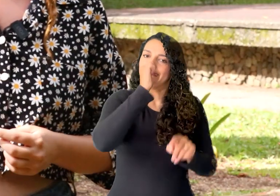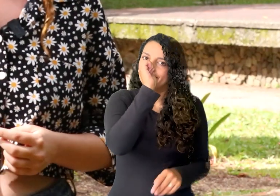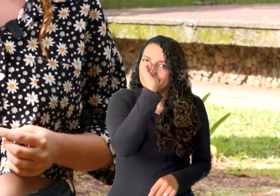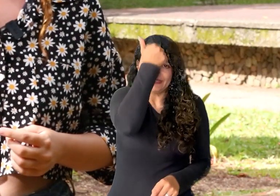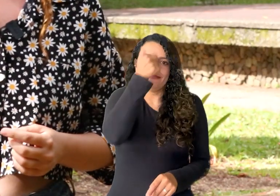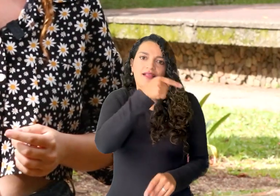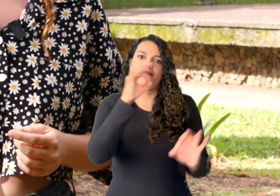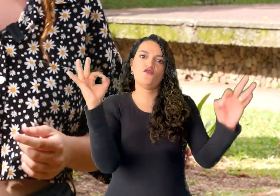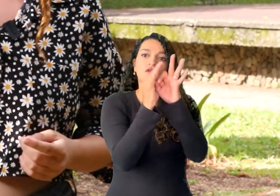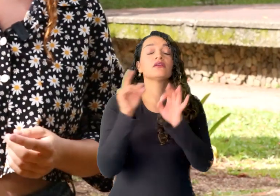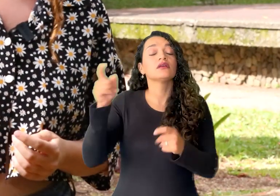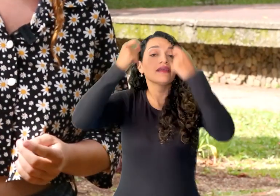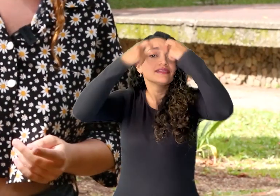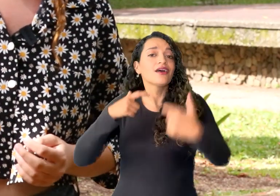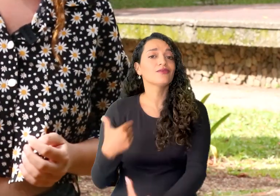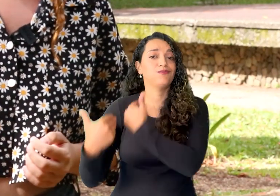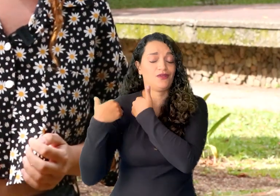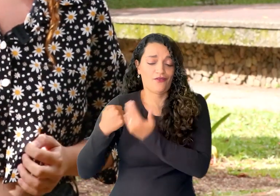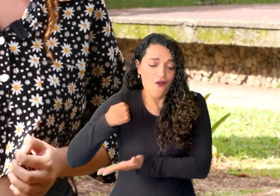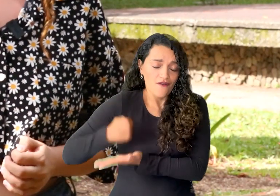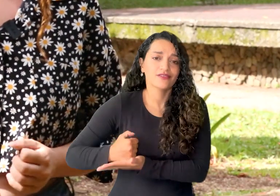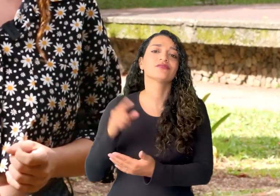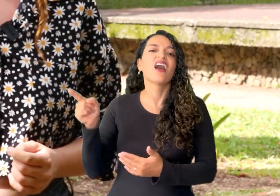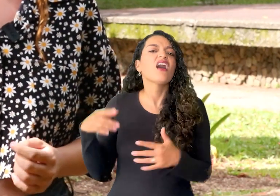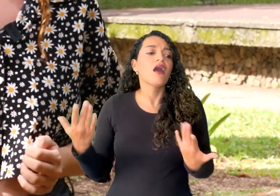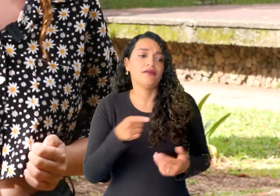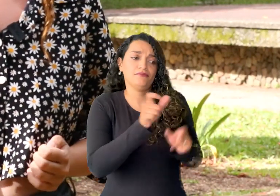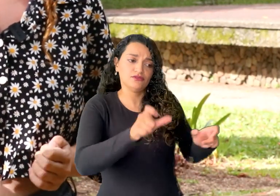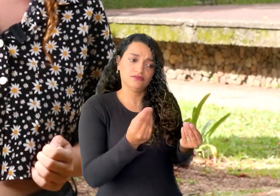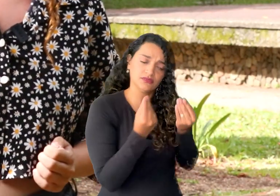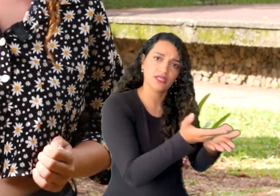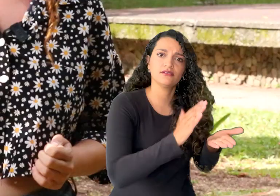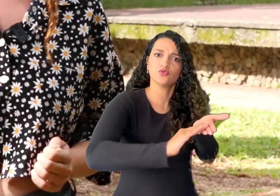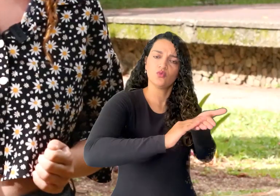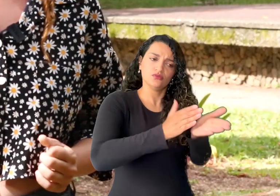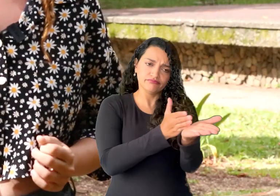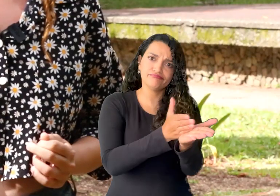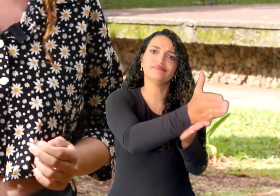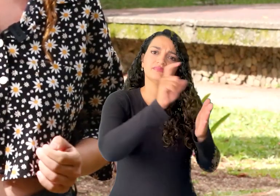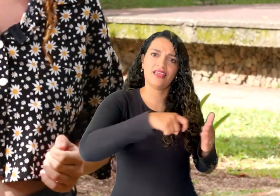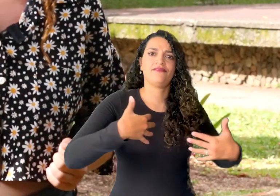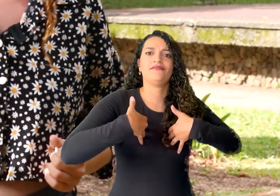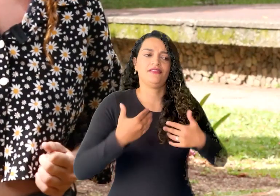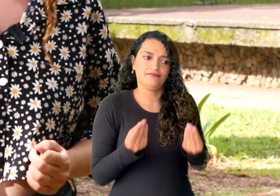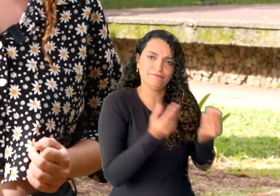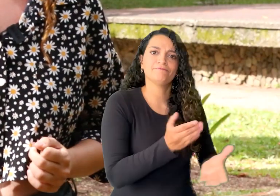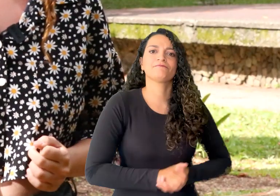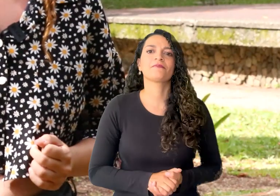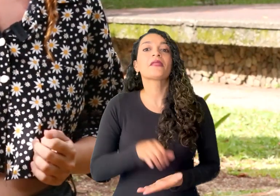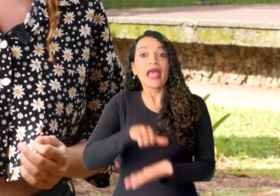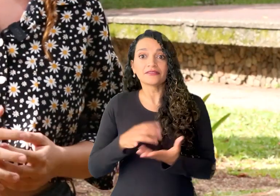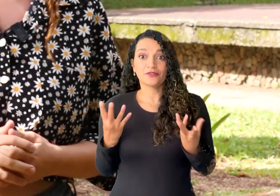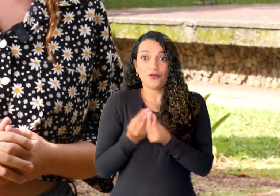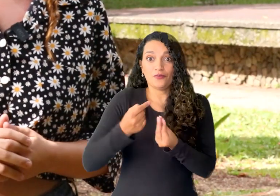el principio de centralidad de las víctimas y la obligación que tiene el Estado de reparar integralmente a las víctimas y